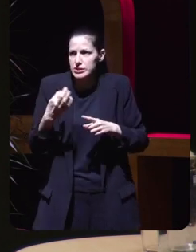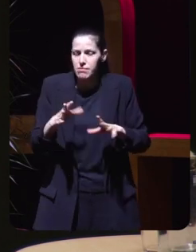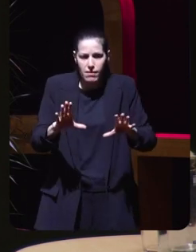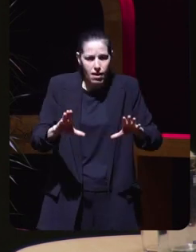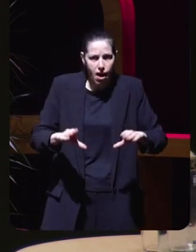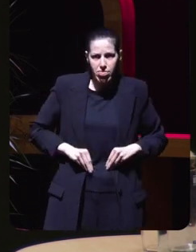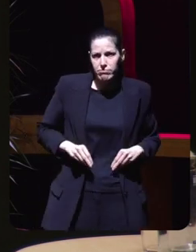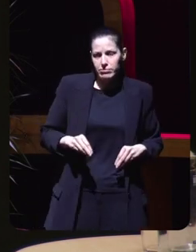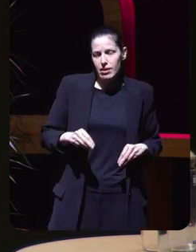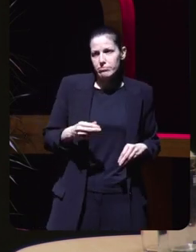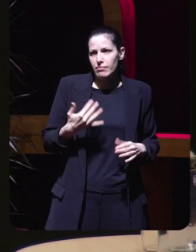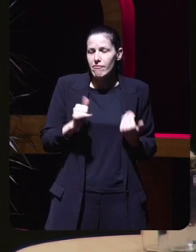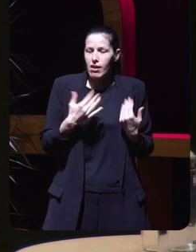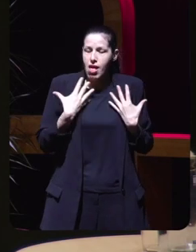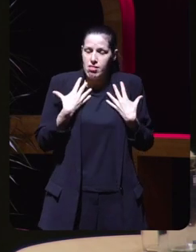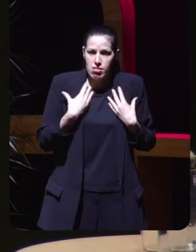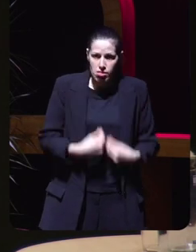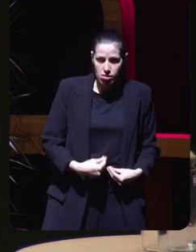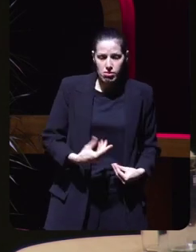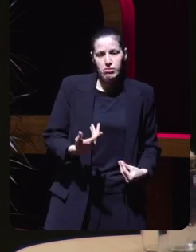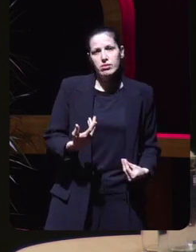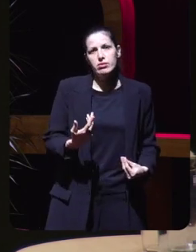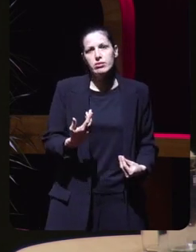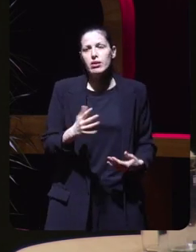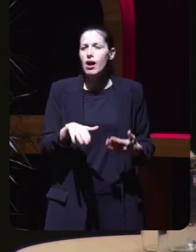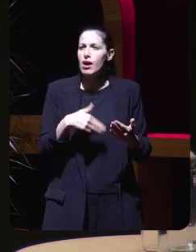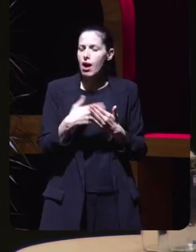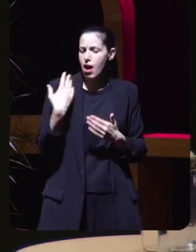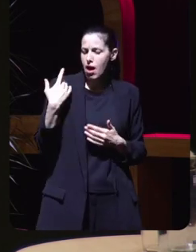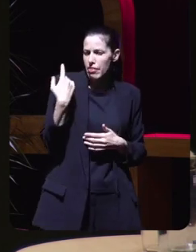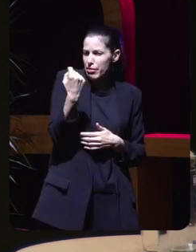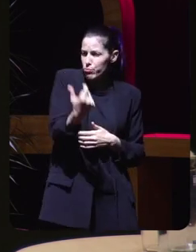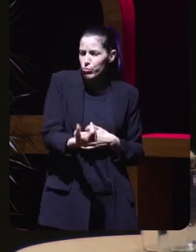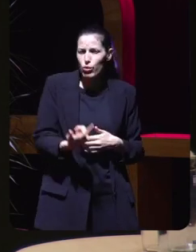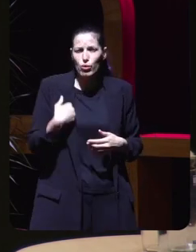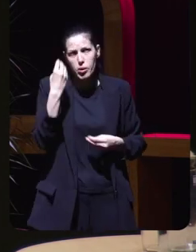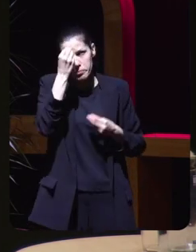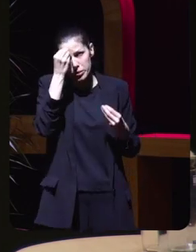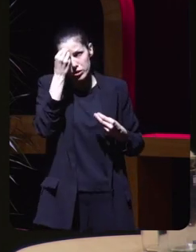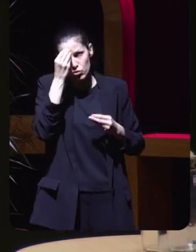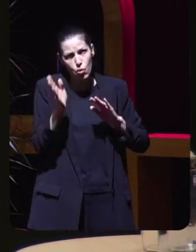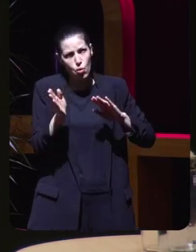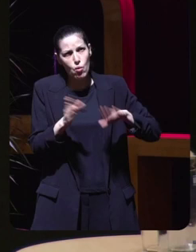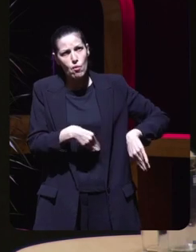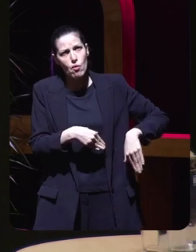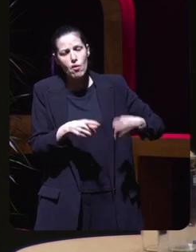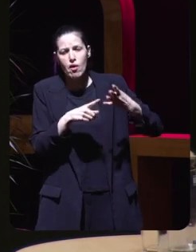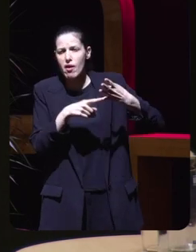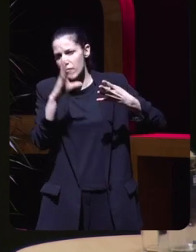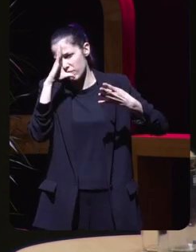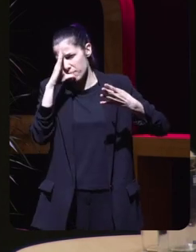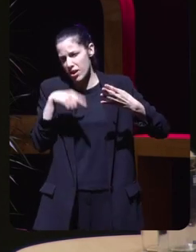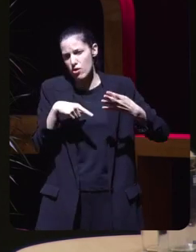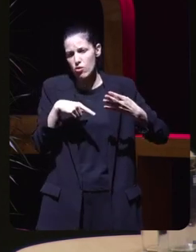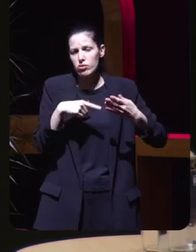Bueno hay precisamente viral un caso hay muy poco tiempo Creo que creo que fue a finales de febrero de una lista que se llama